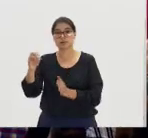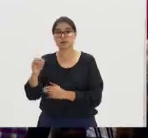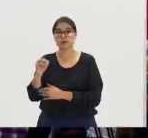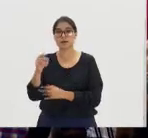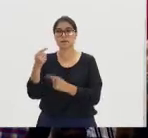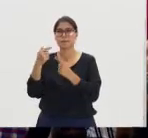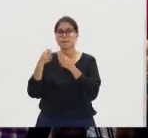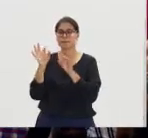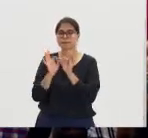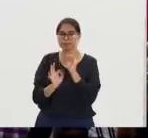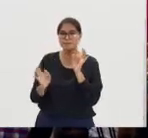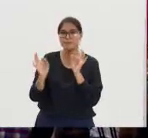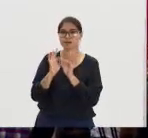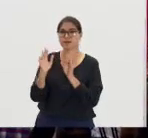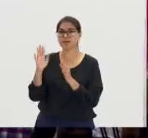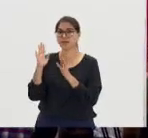iglesia.